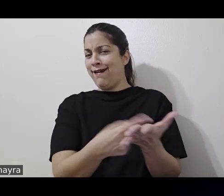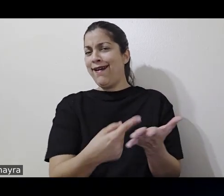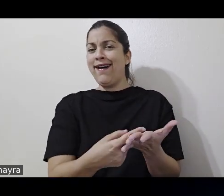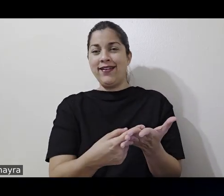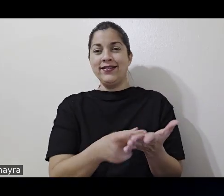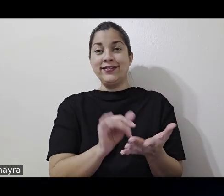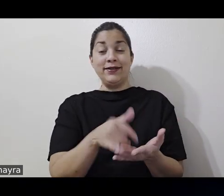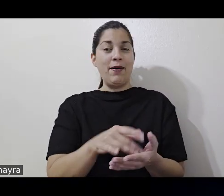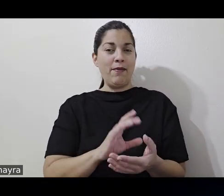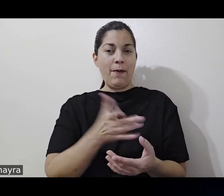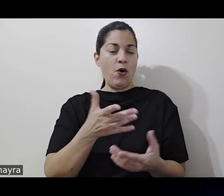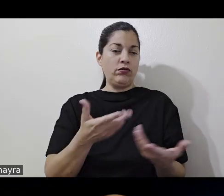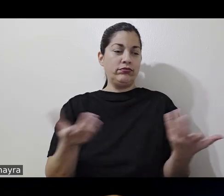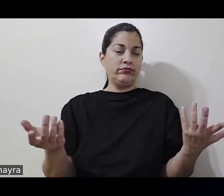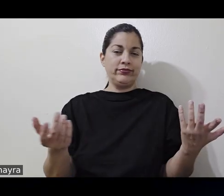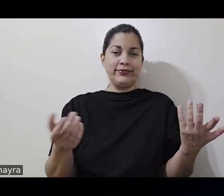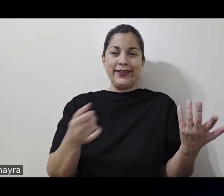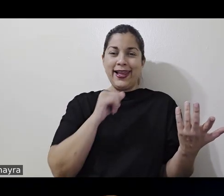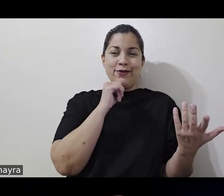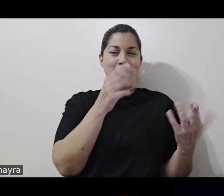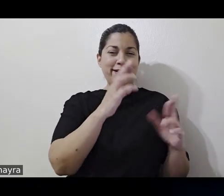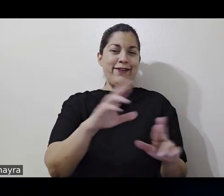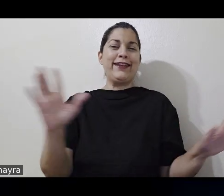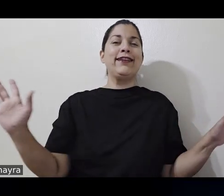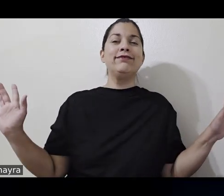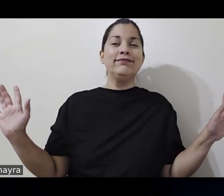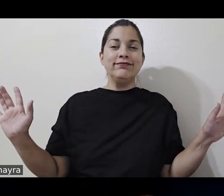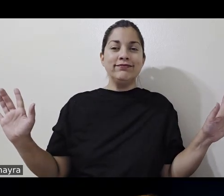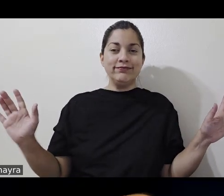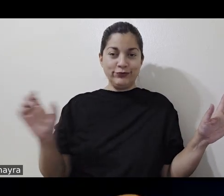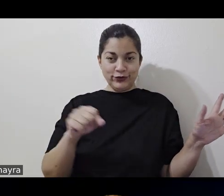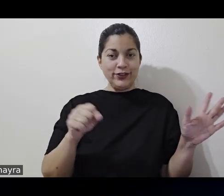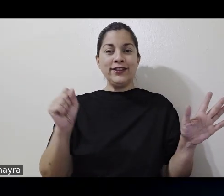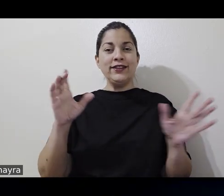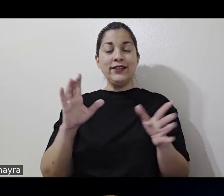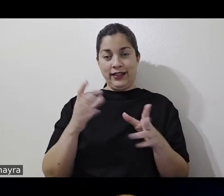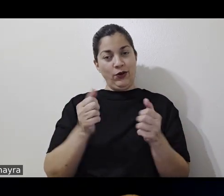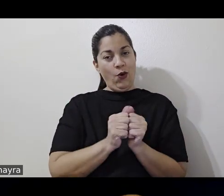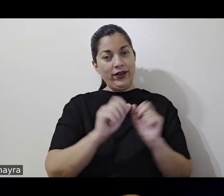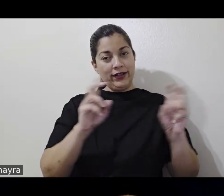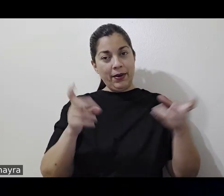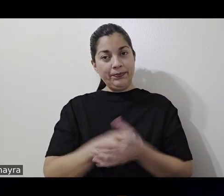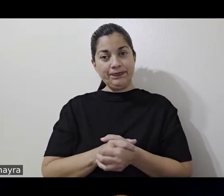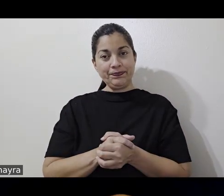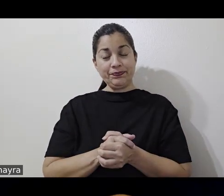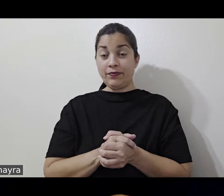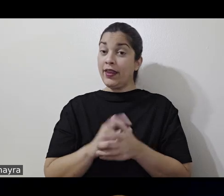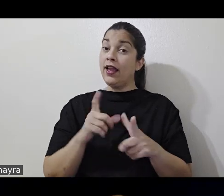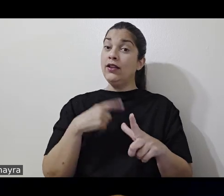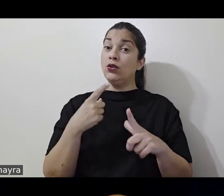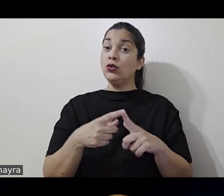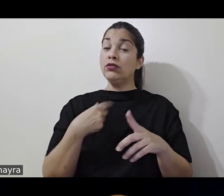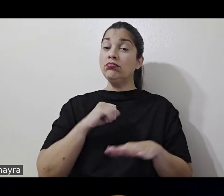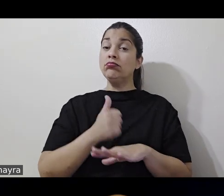este mito y vamos a hacer otra irreverencia. Sí, hacer irreverente con este tema. Y entonces ahí fue que yo le